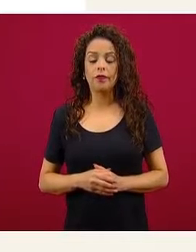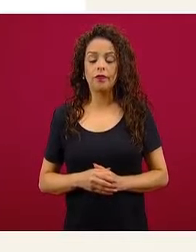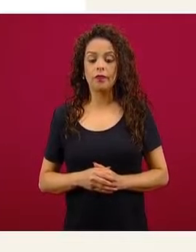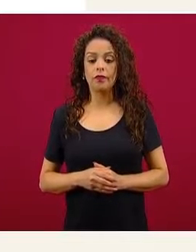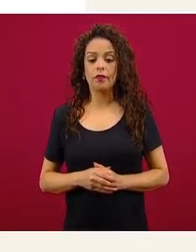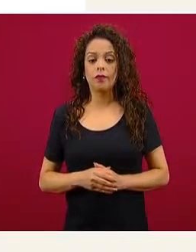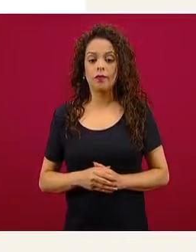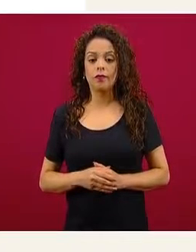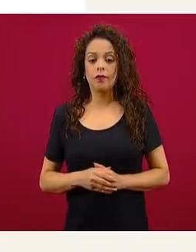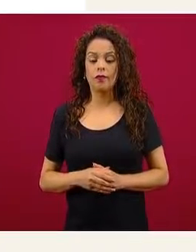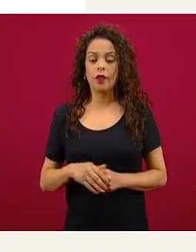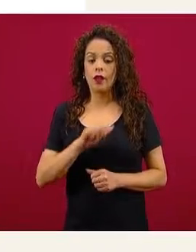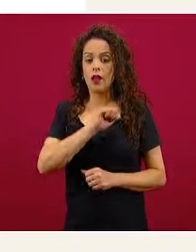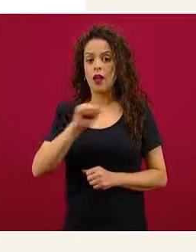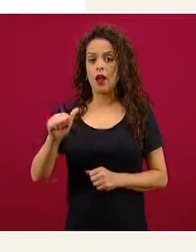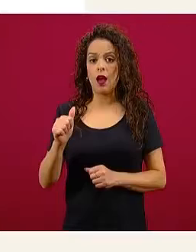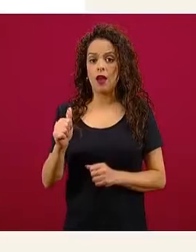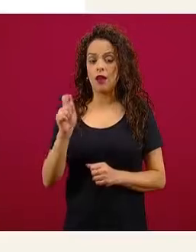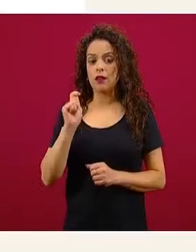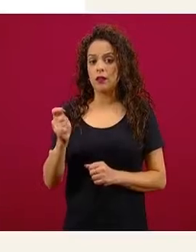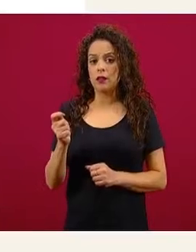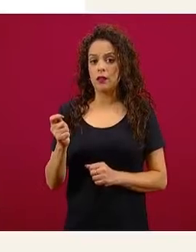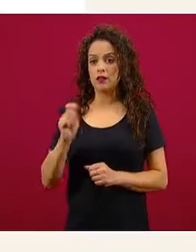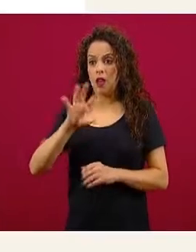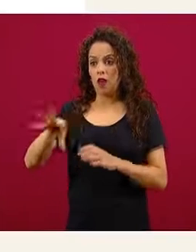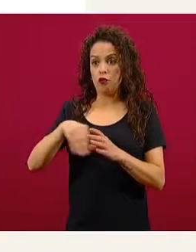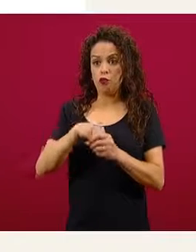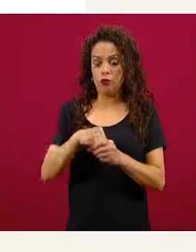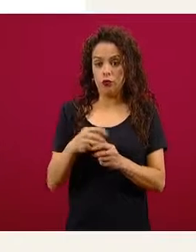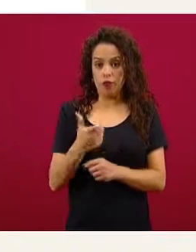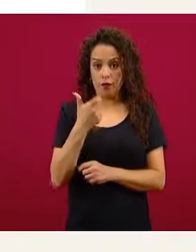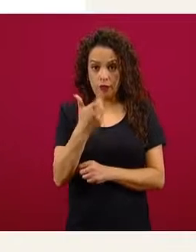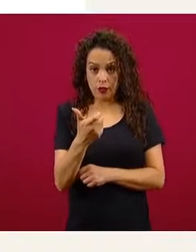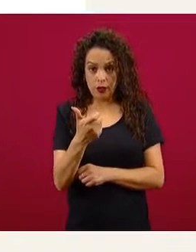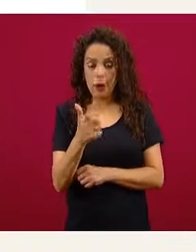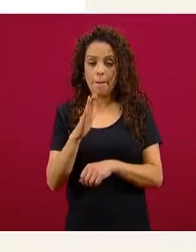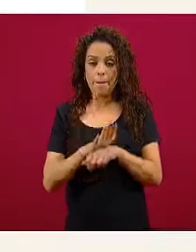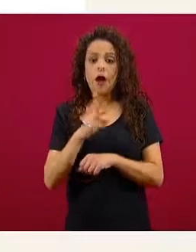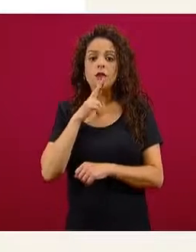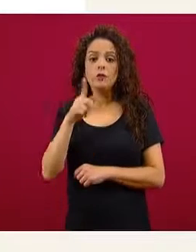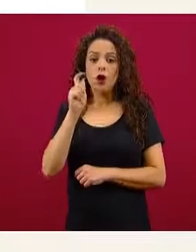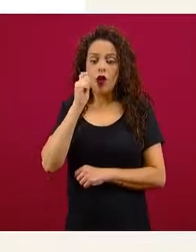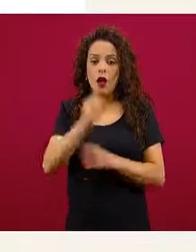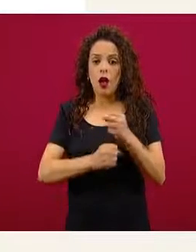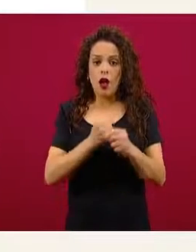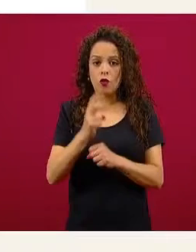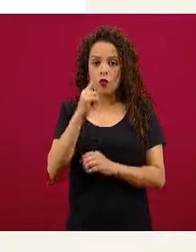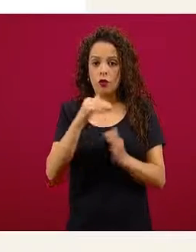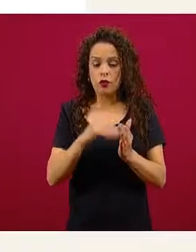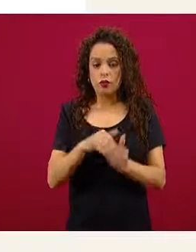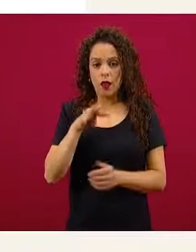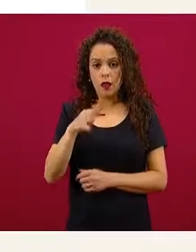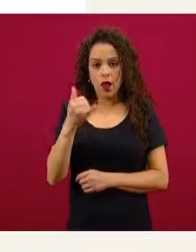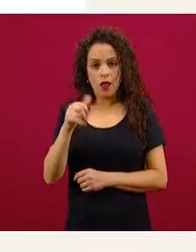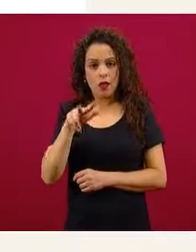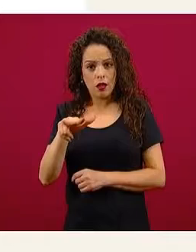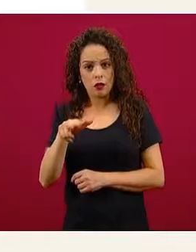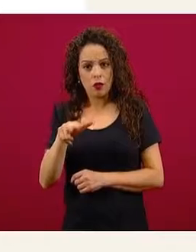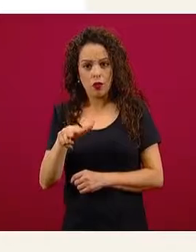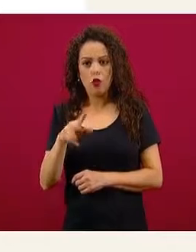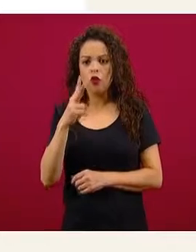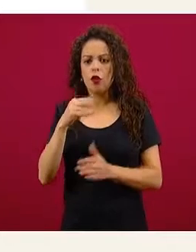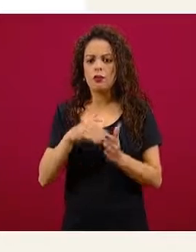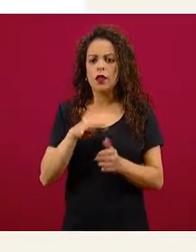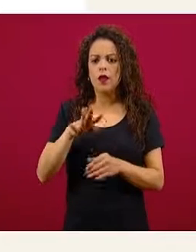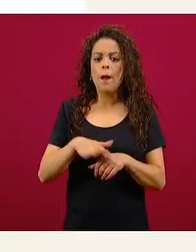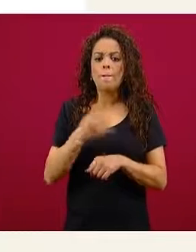indicadores de inclusión financiera han mejorado entre el año 2019 y 2018. El 2019, porque es el último año al que